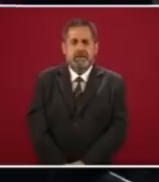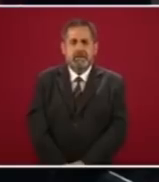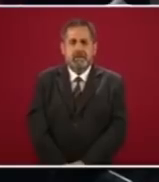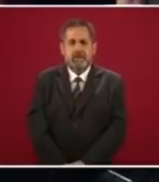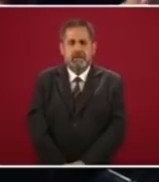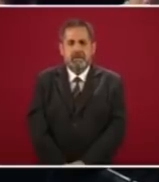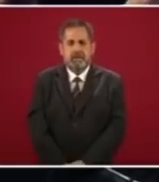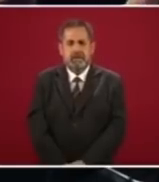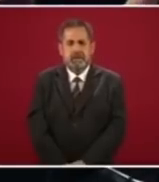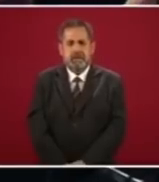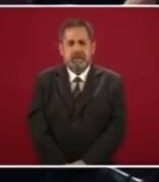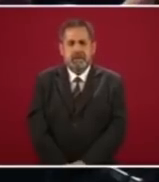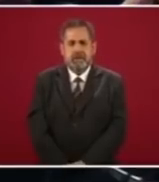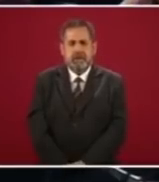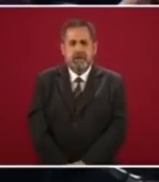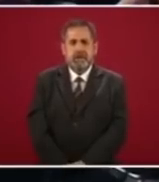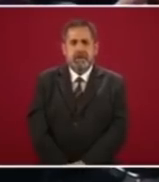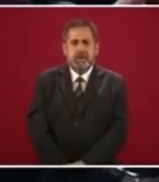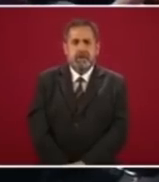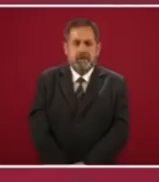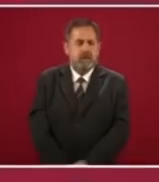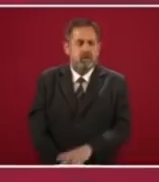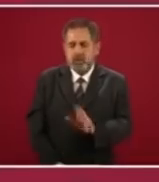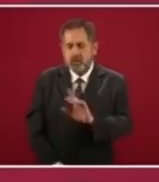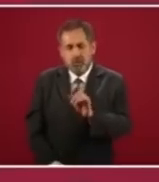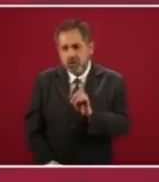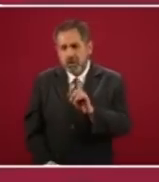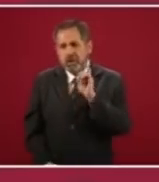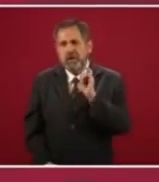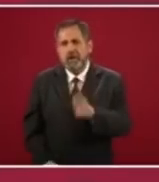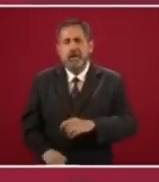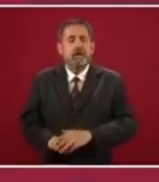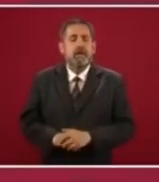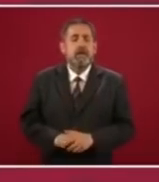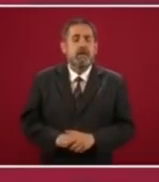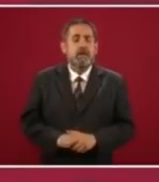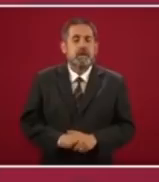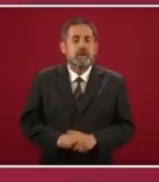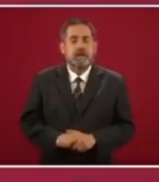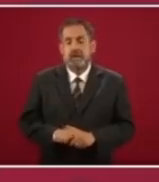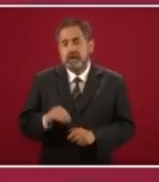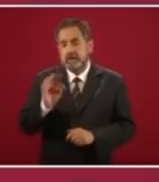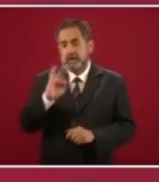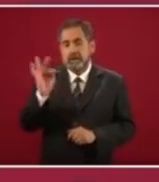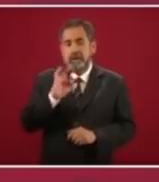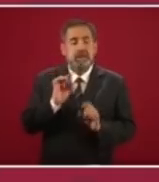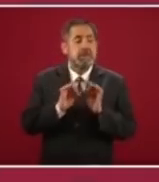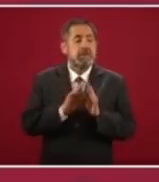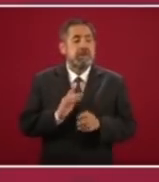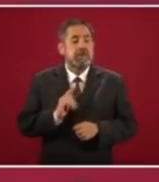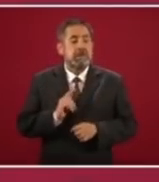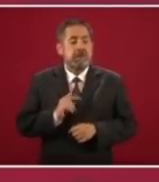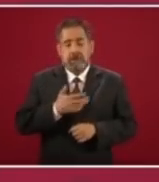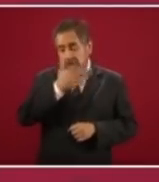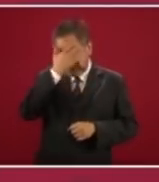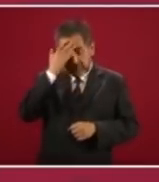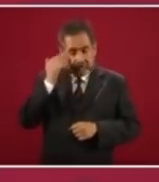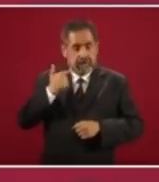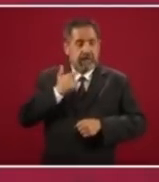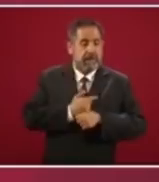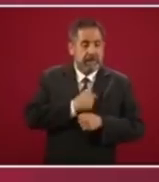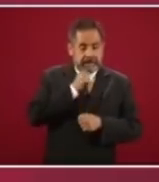que no, yo no. Que puede ser que sin darnos cuenta,